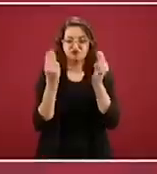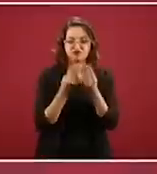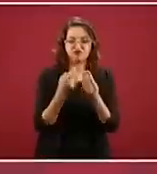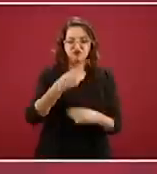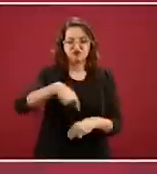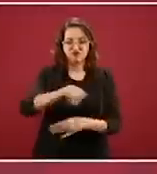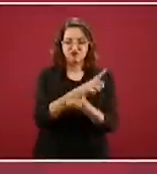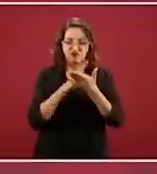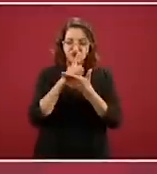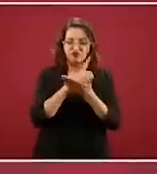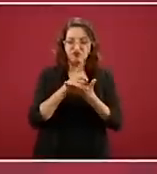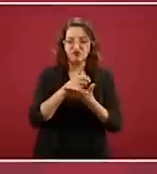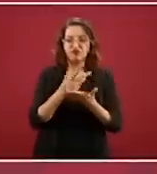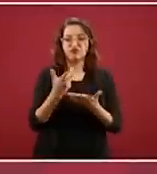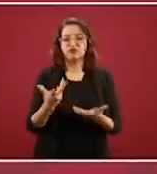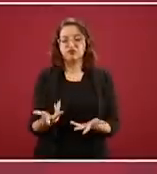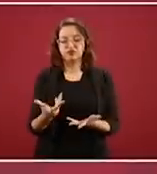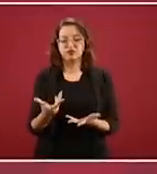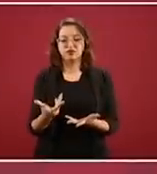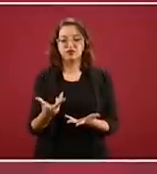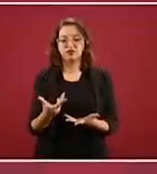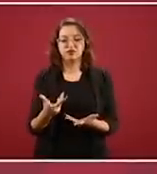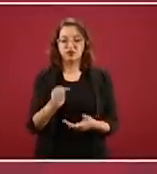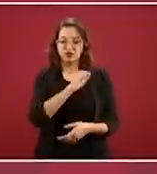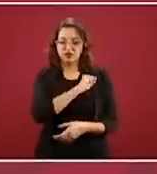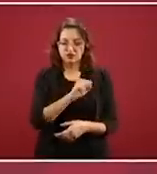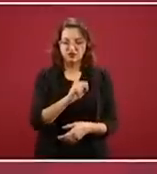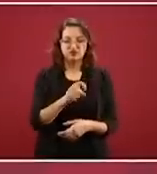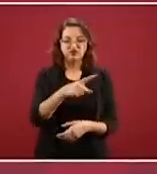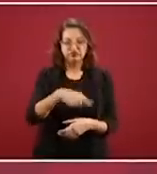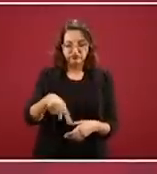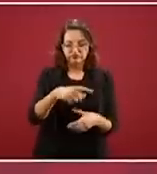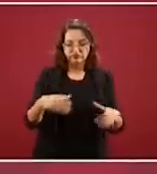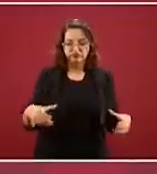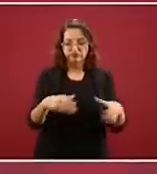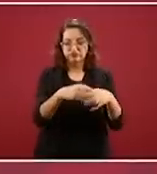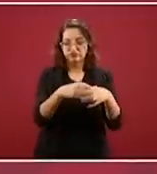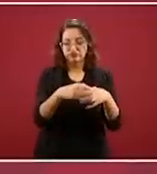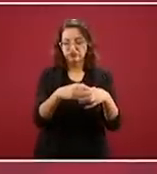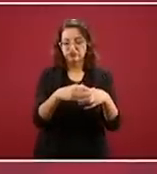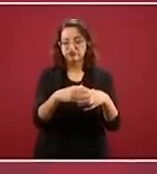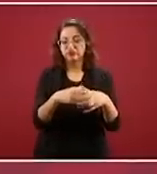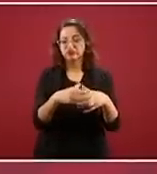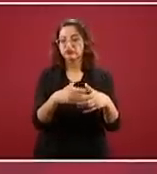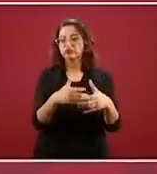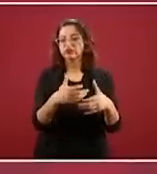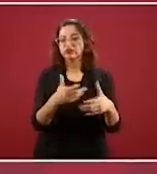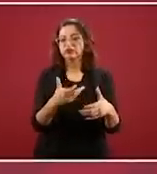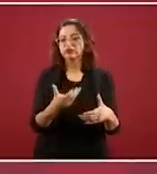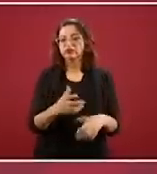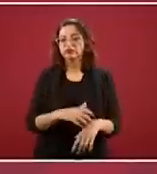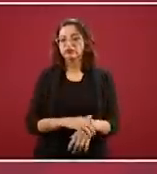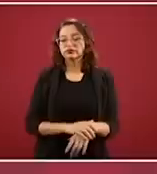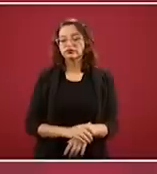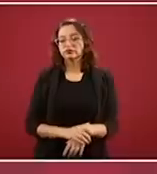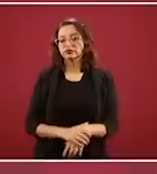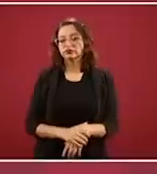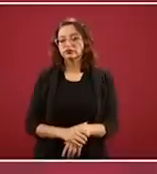organizada, o la llamada delincuencia organizada. Si